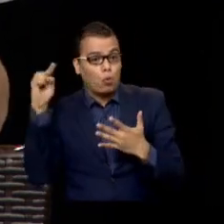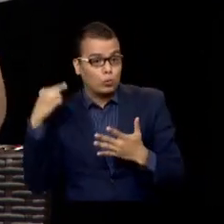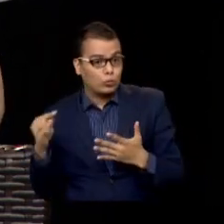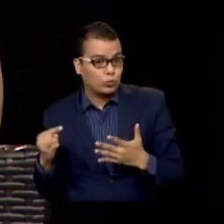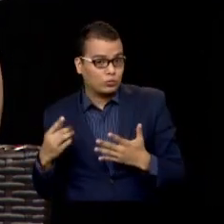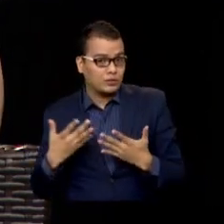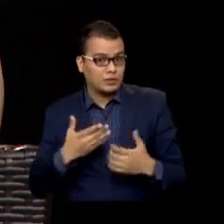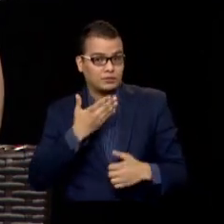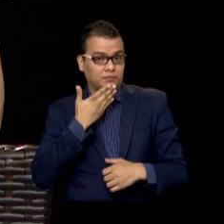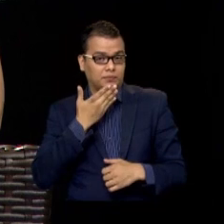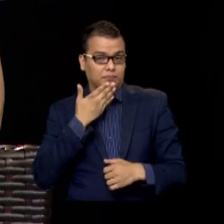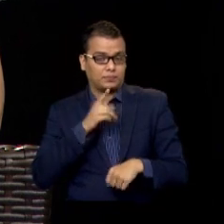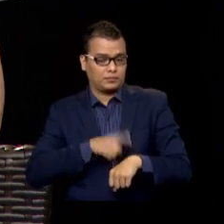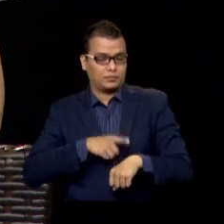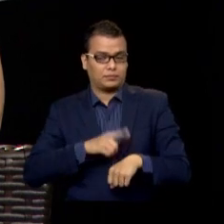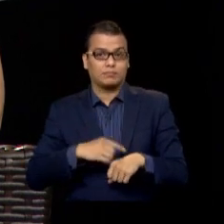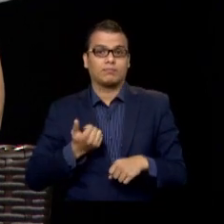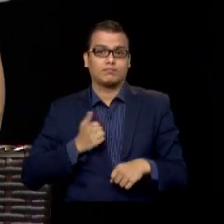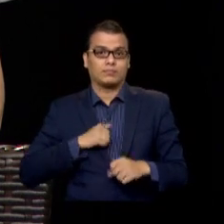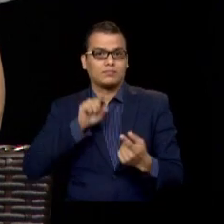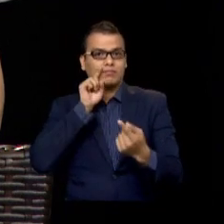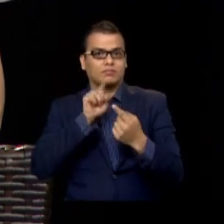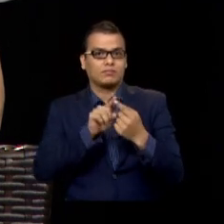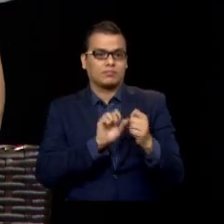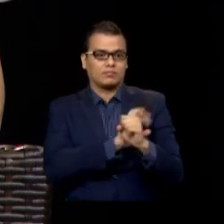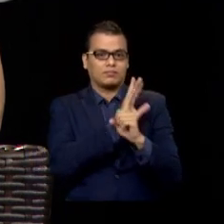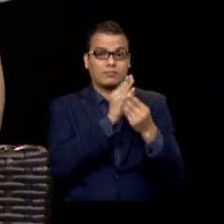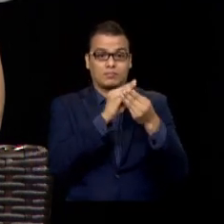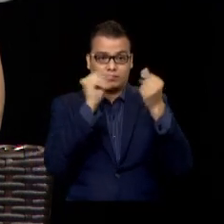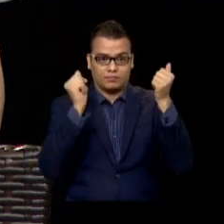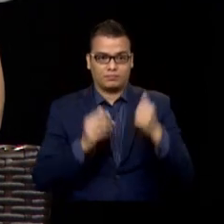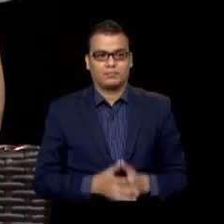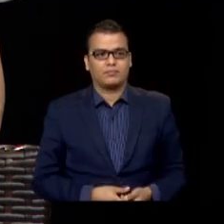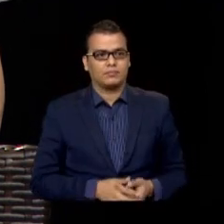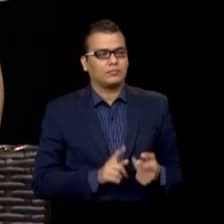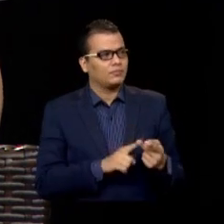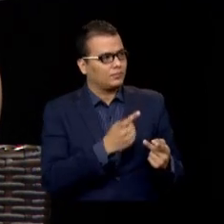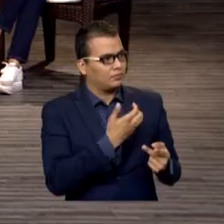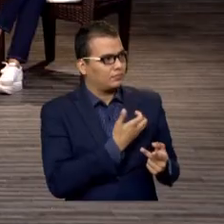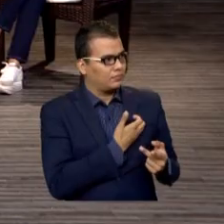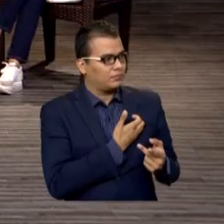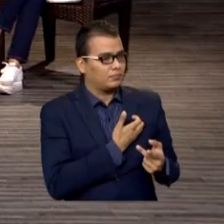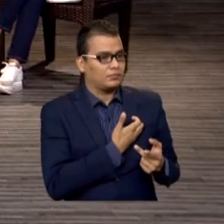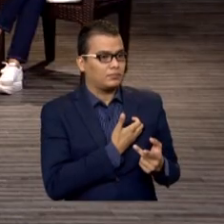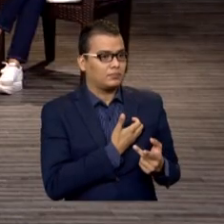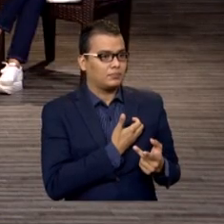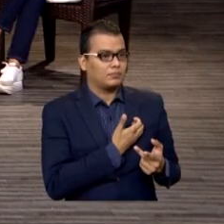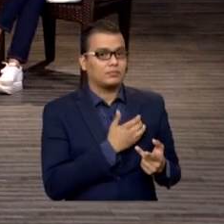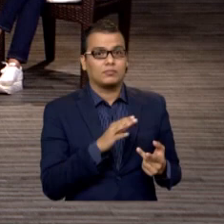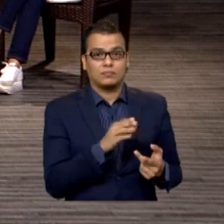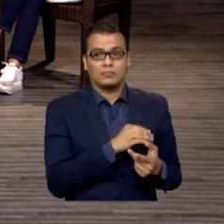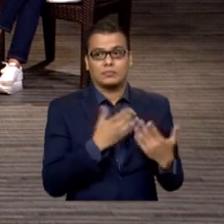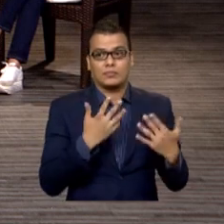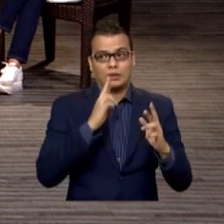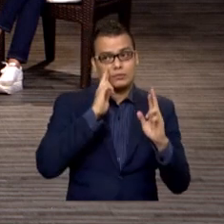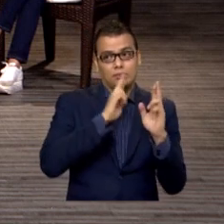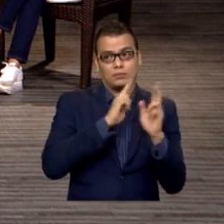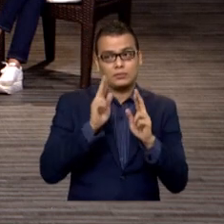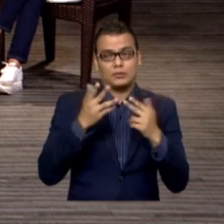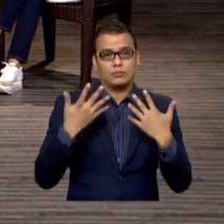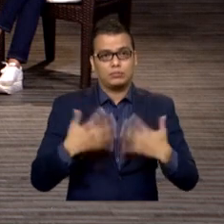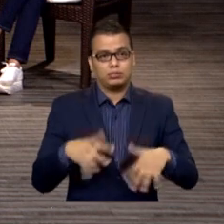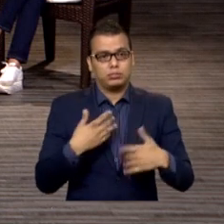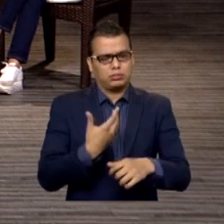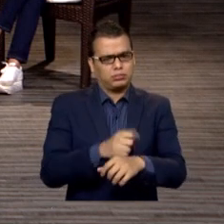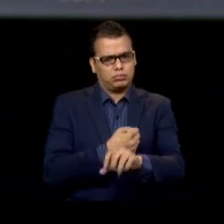cómo logramos superar esta pandemia en la ciudad de Cali. Muy bien, alcalde, en nombre de Telepacífico y Telepacífico Noticias, queremos reconocerle a usted,